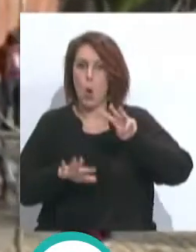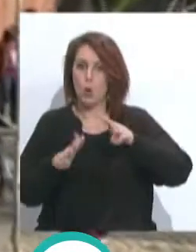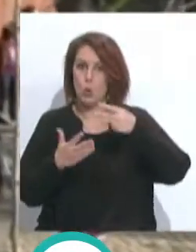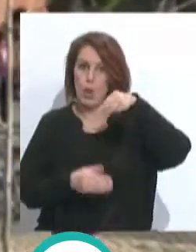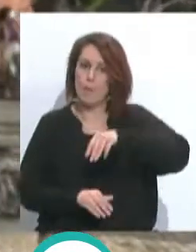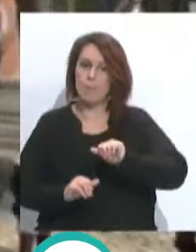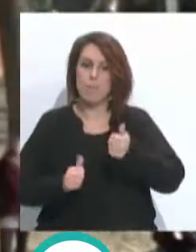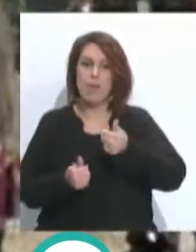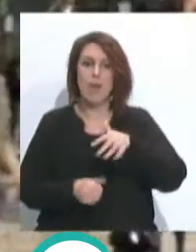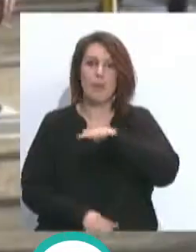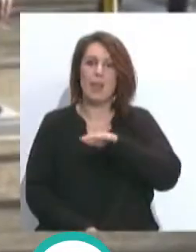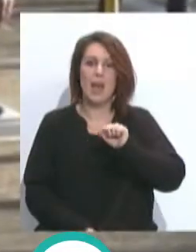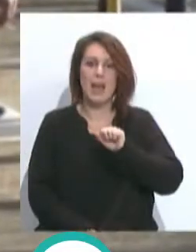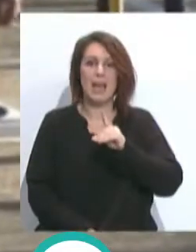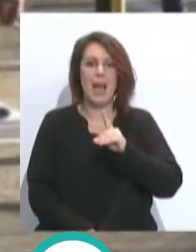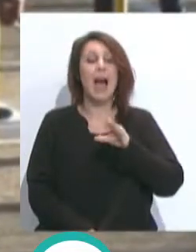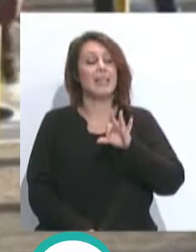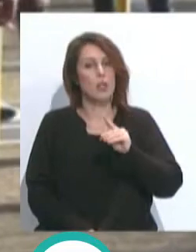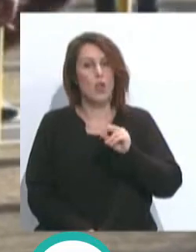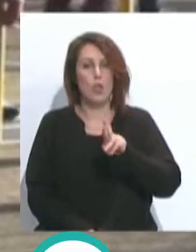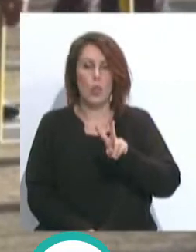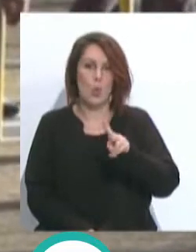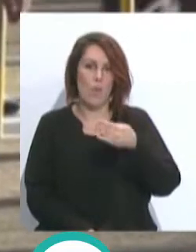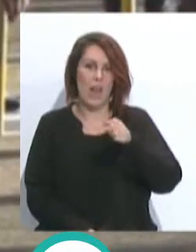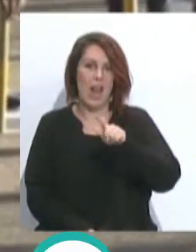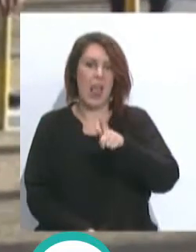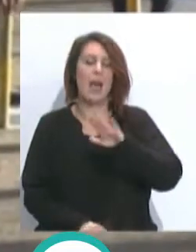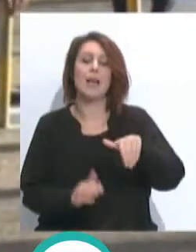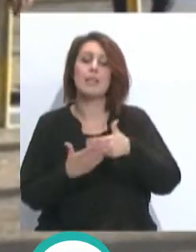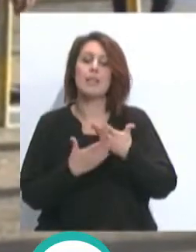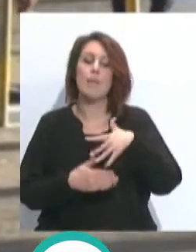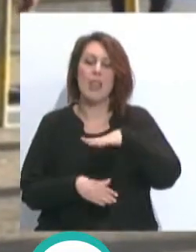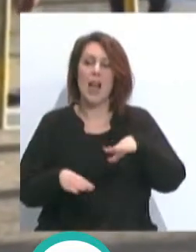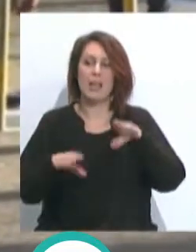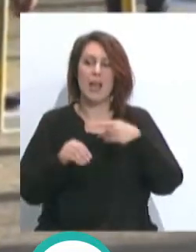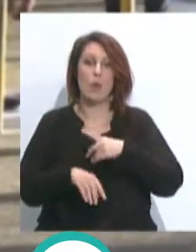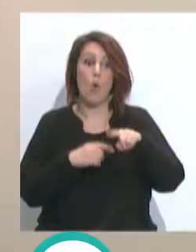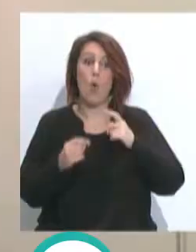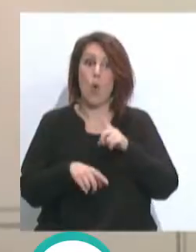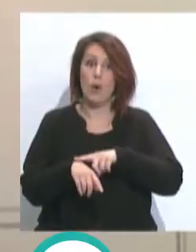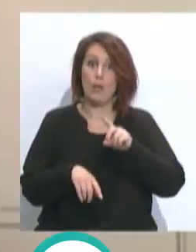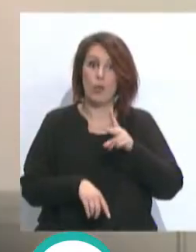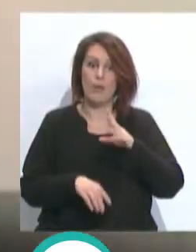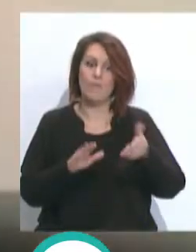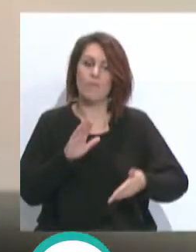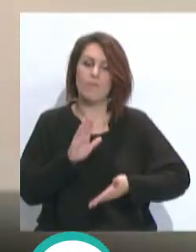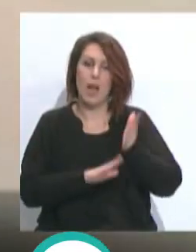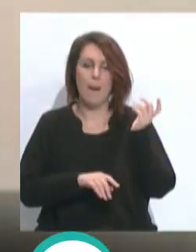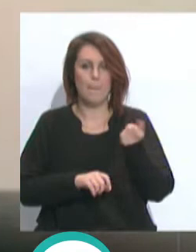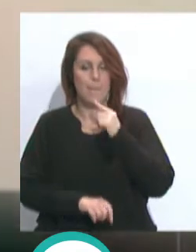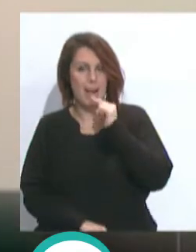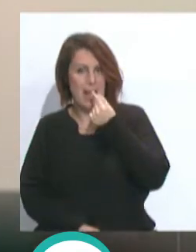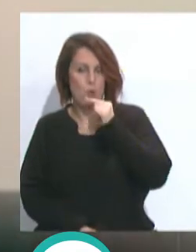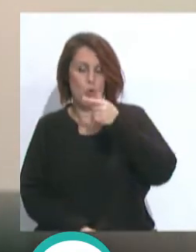que partirá desde la plaza de Asdrúbal hasta la plaza de la Catedral. Y luego a las 12 nos trasladaremos al Palillero, donde las